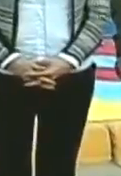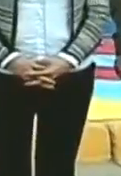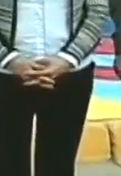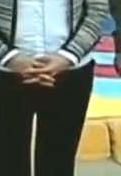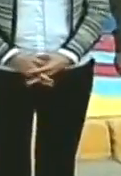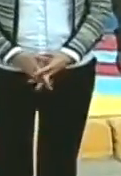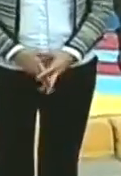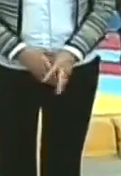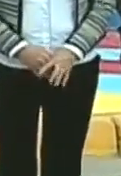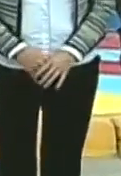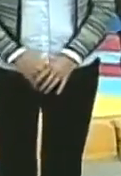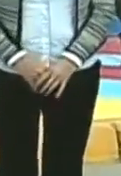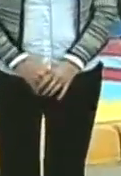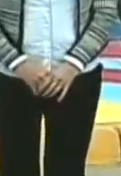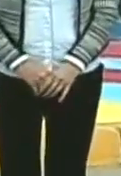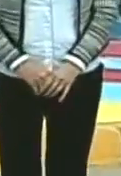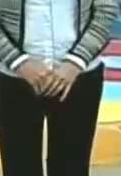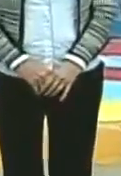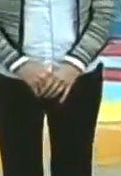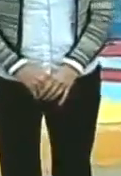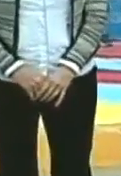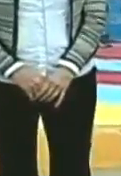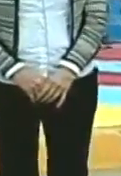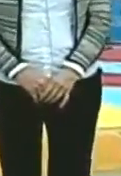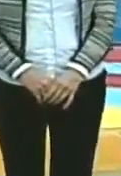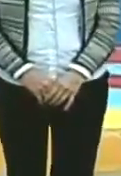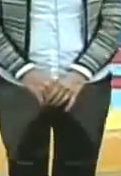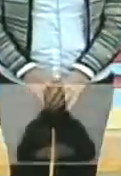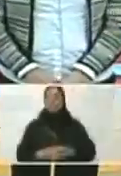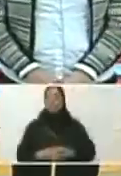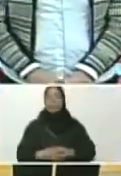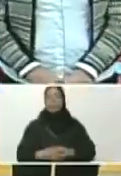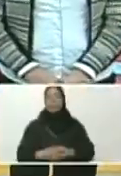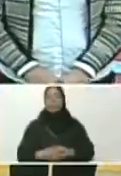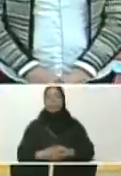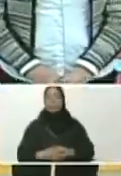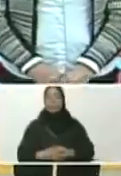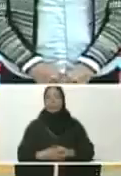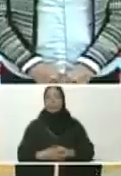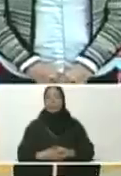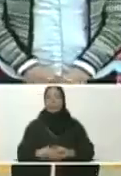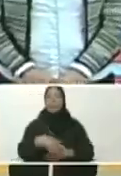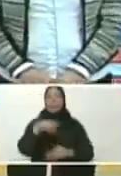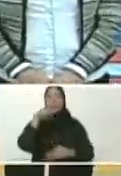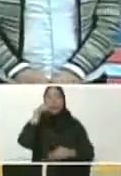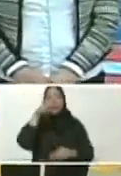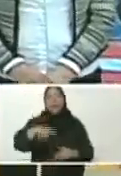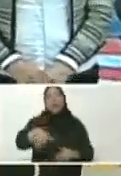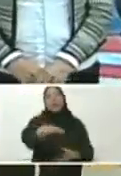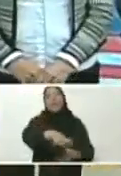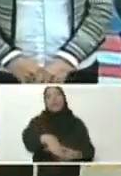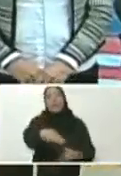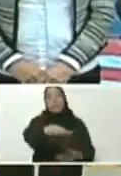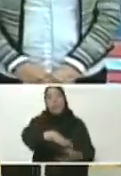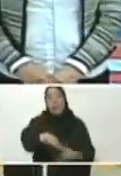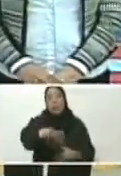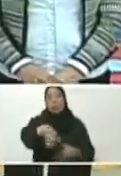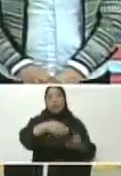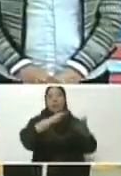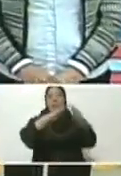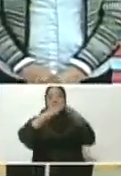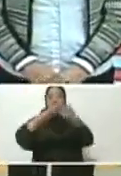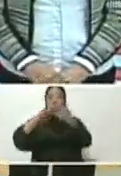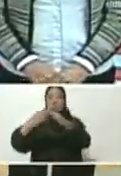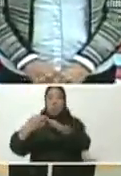hombres, mujeres, niños, niñas, jóvenes. Y aquí estamos, pues, con el pueblo comunero, con el